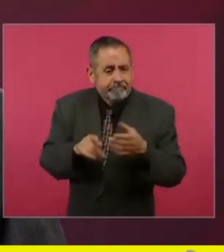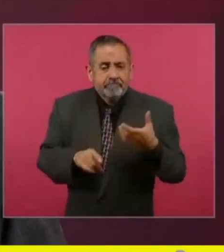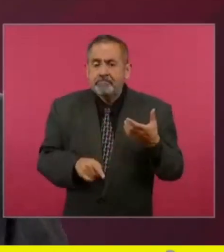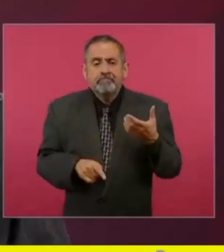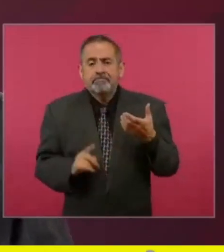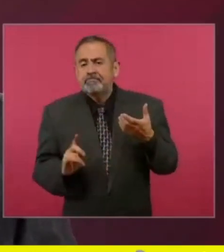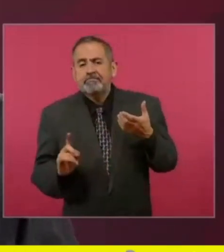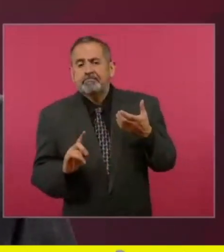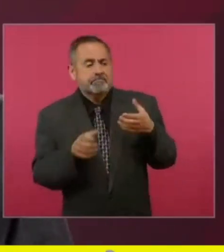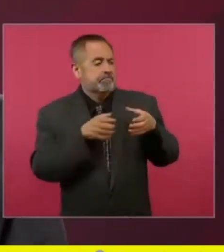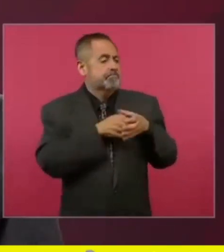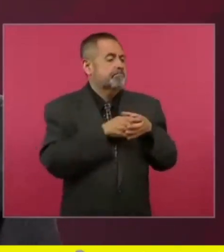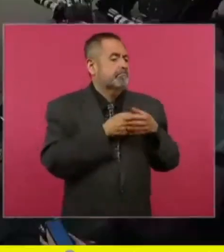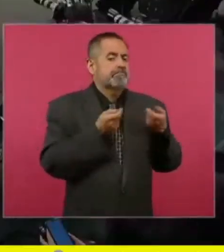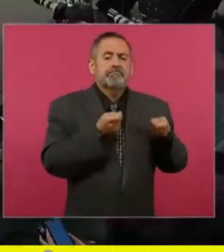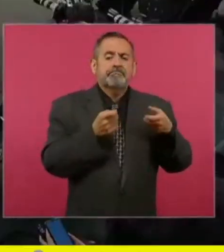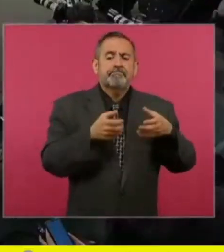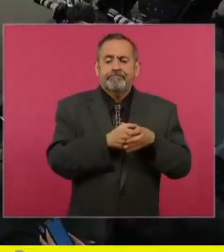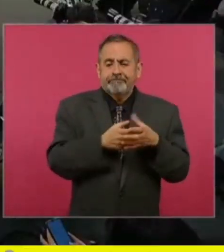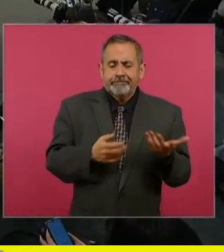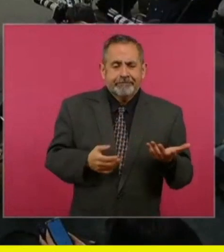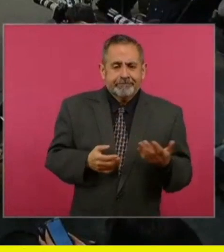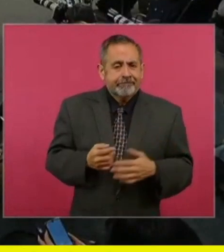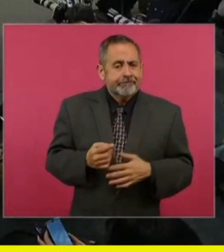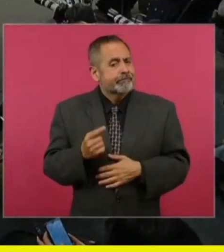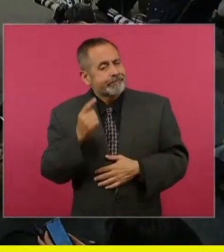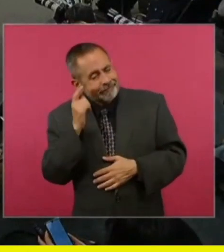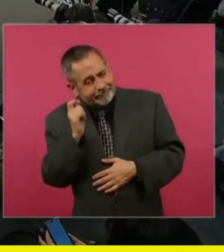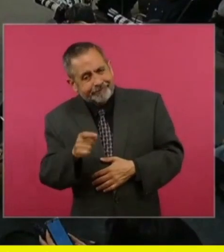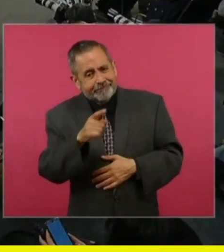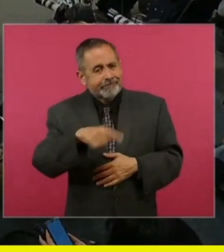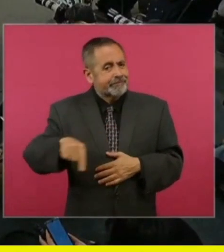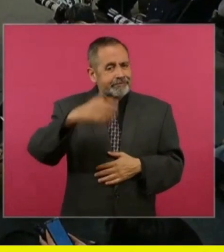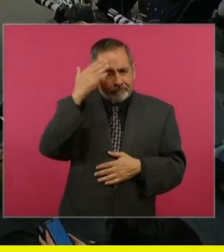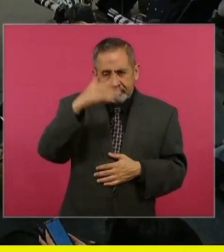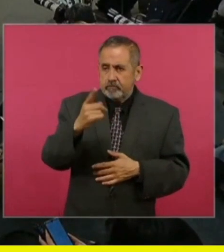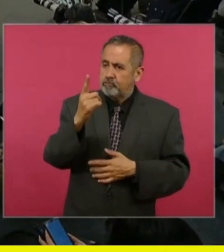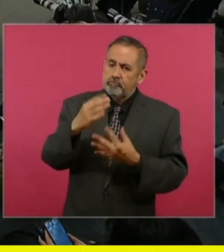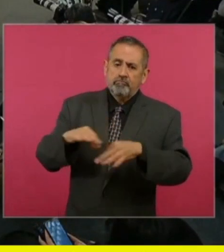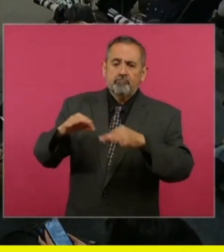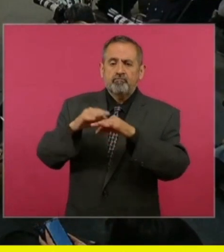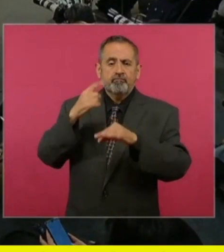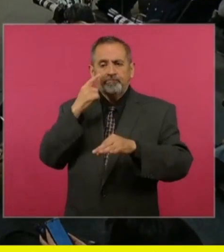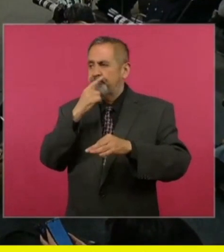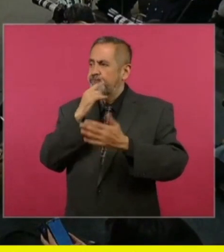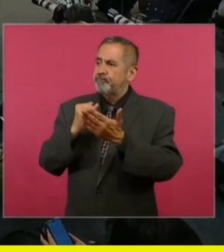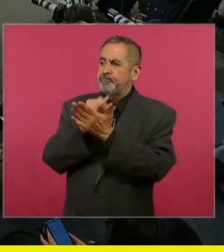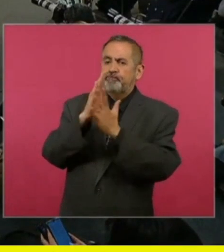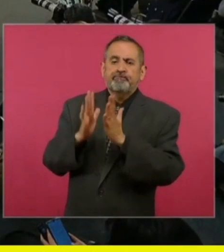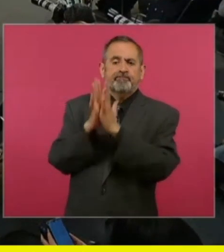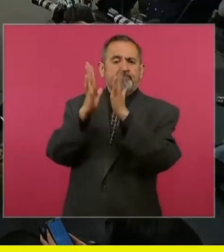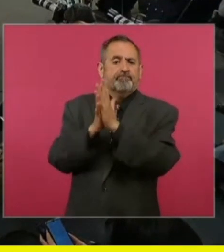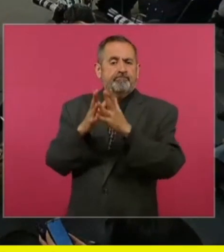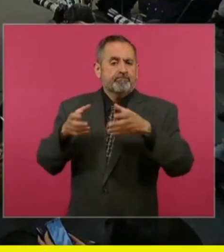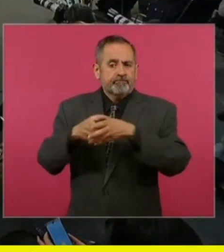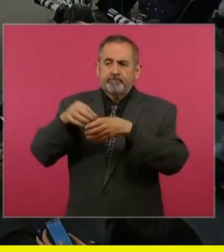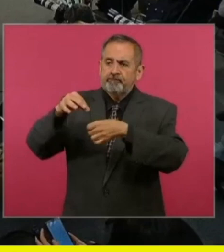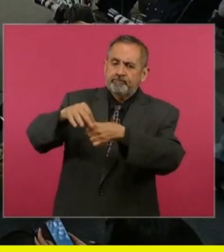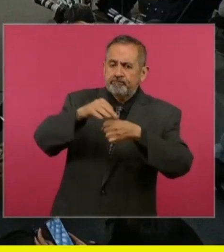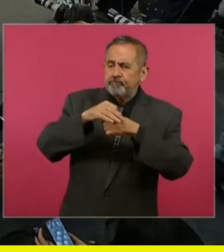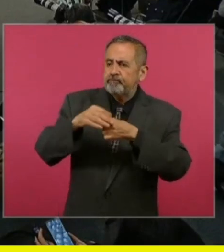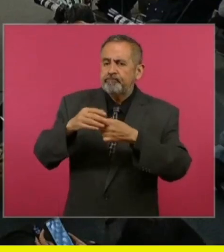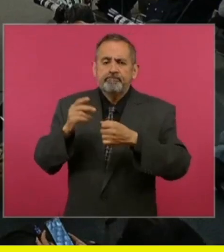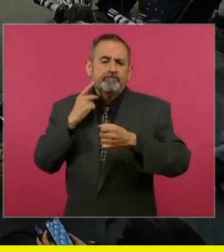sobre la importancia de la democracia y saber de las ideas